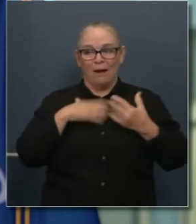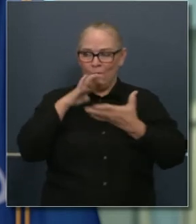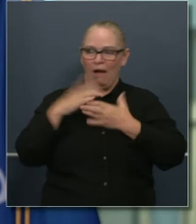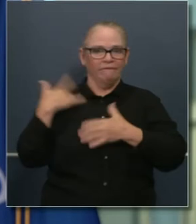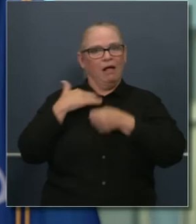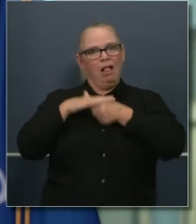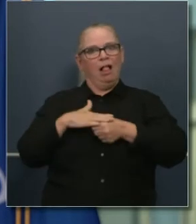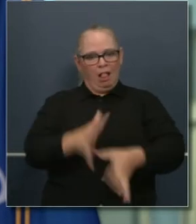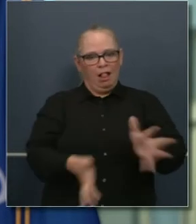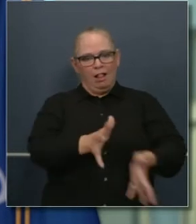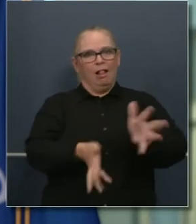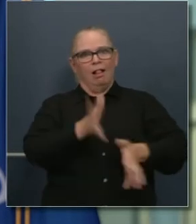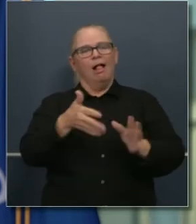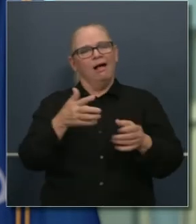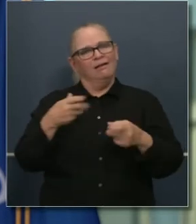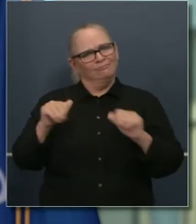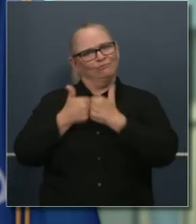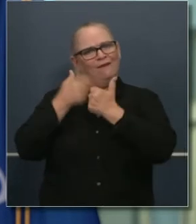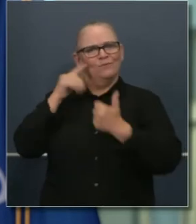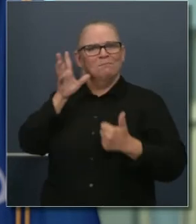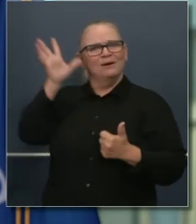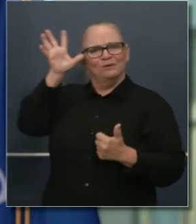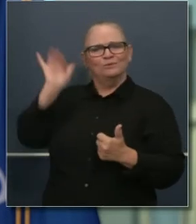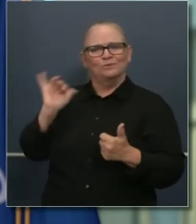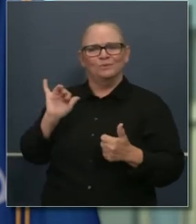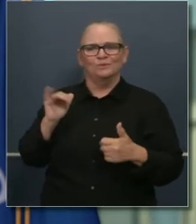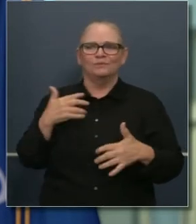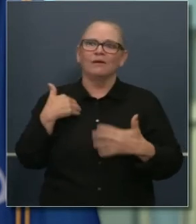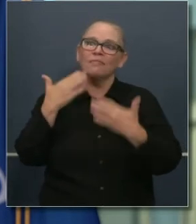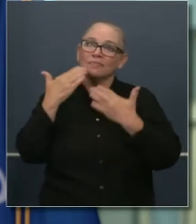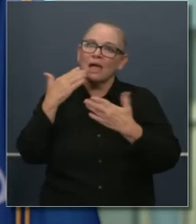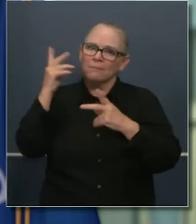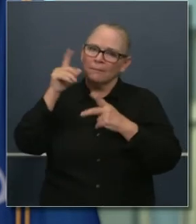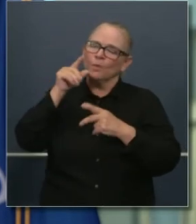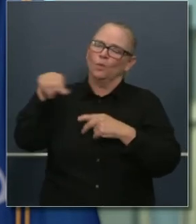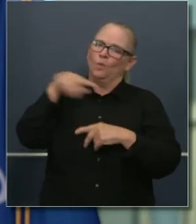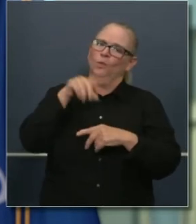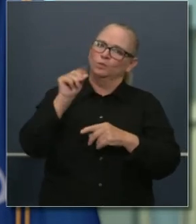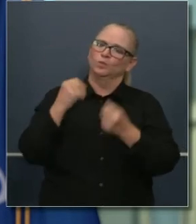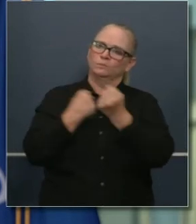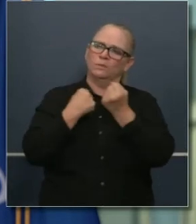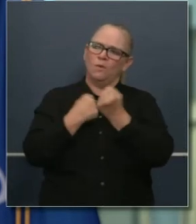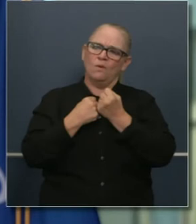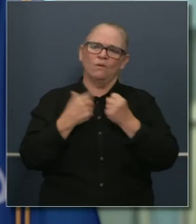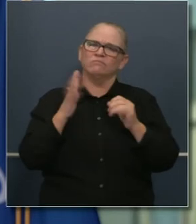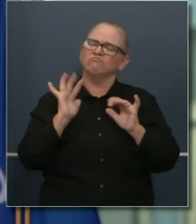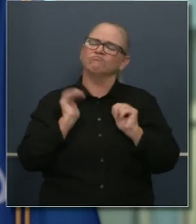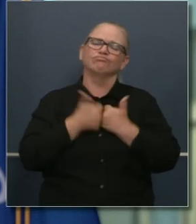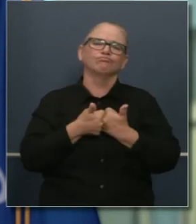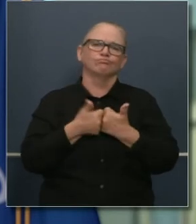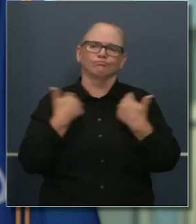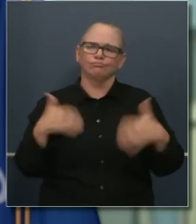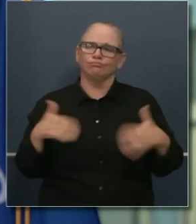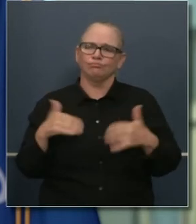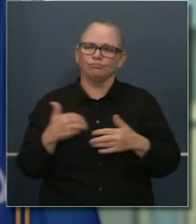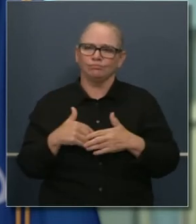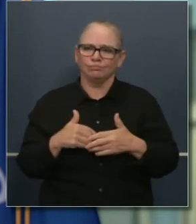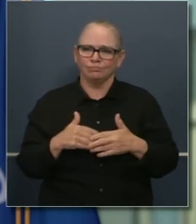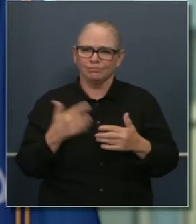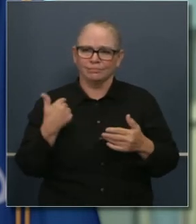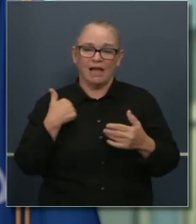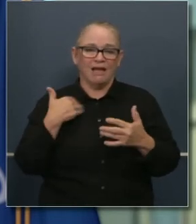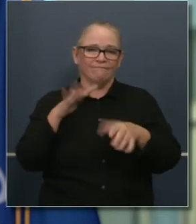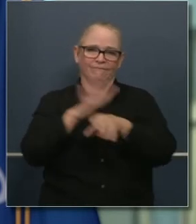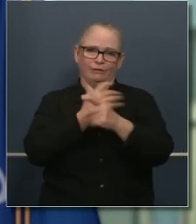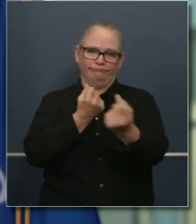vida esos que nos apoyan pues es muy complicado este momento para todos nosotros tengo